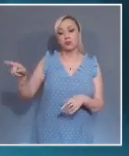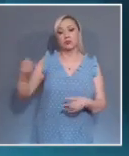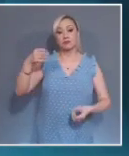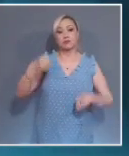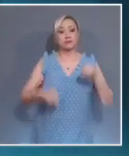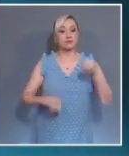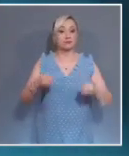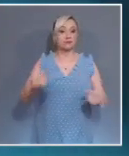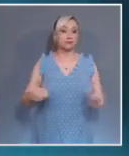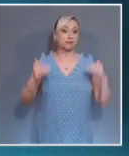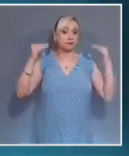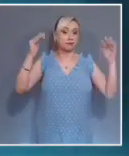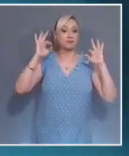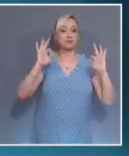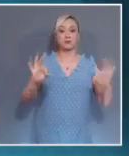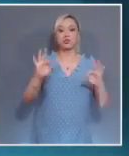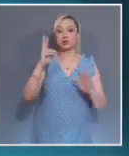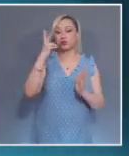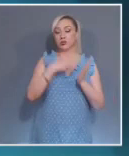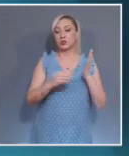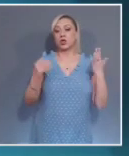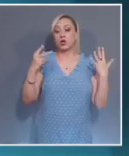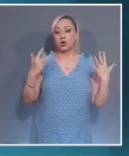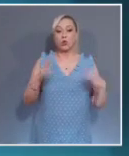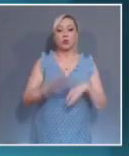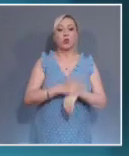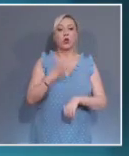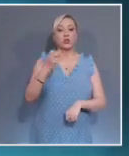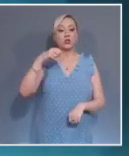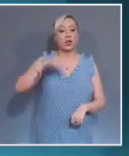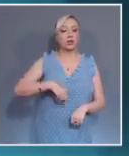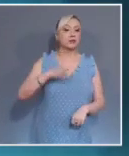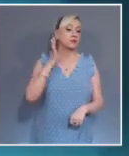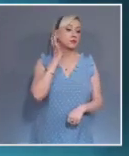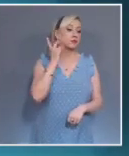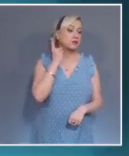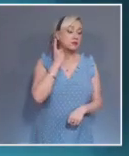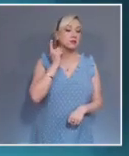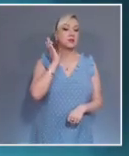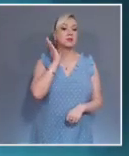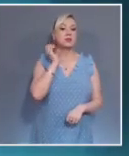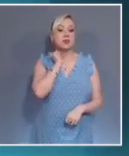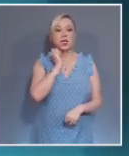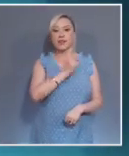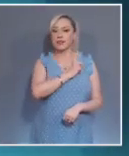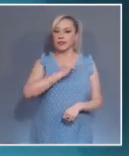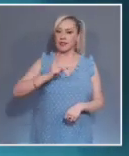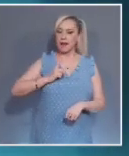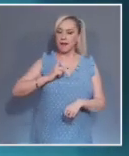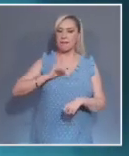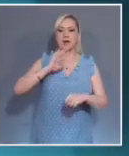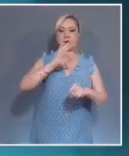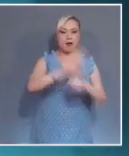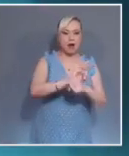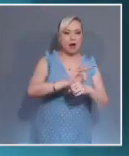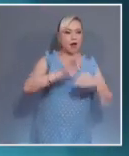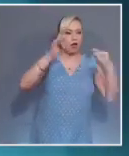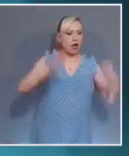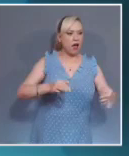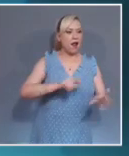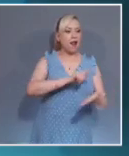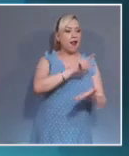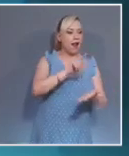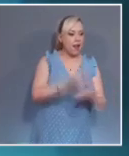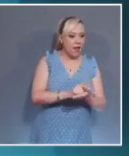el 2008, por lo que el Poder Legislativo debe observar y proteger los principios de legalidad, representatividad y